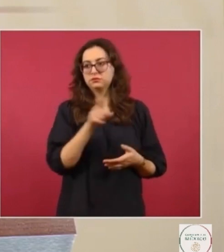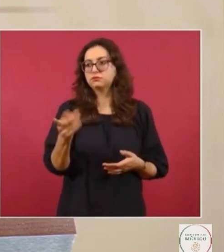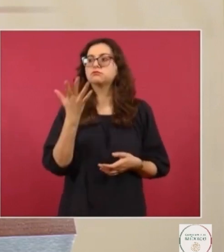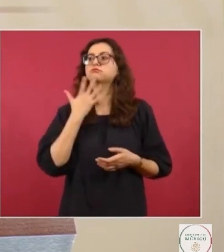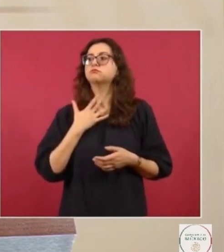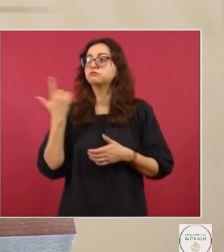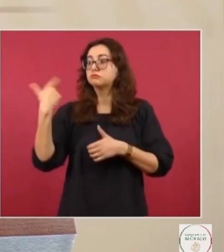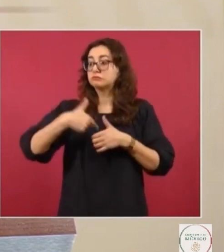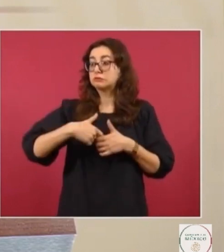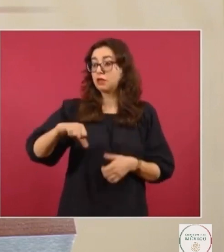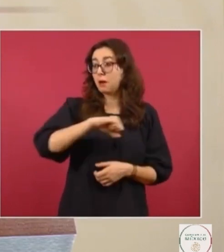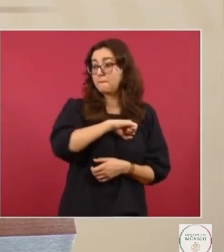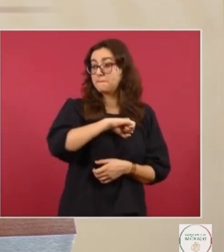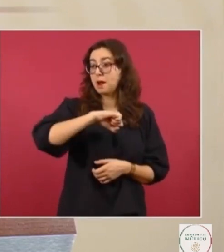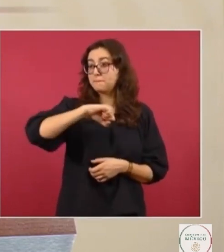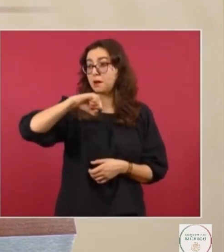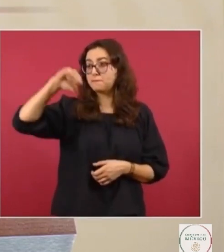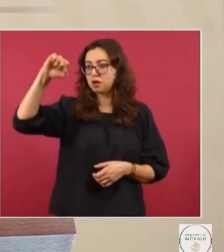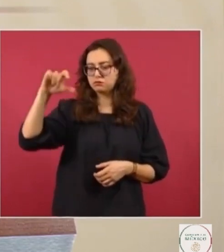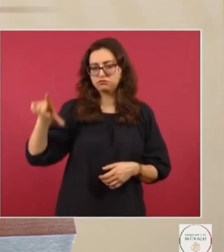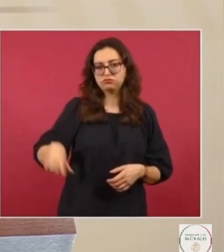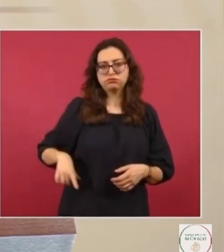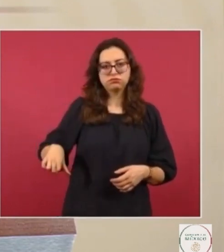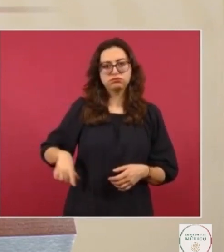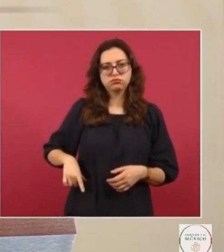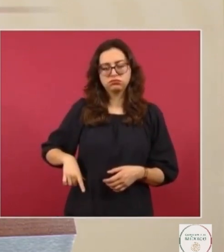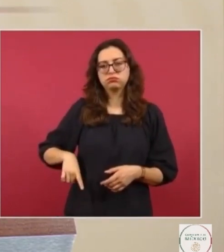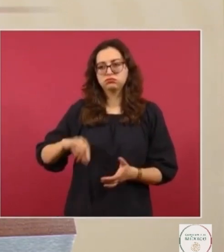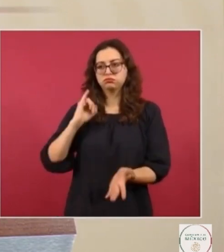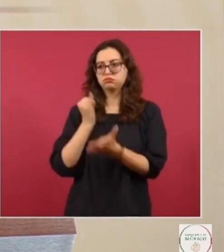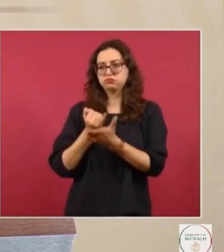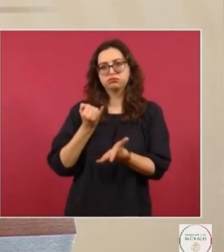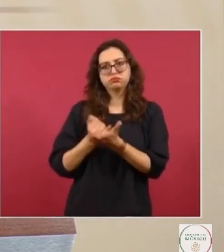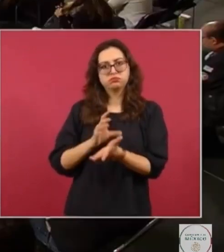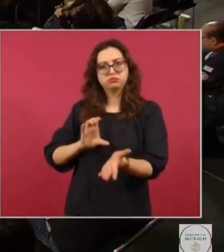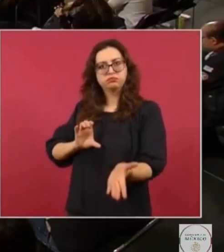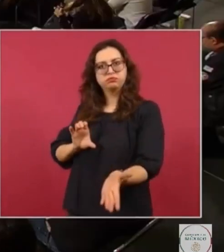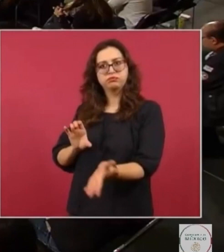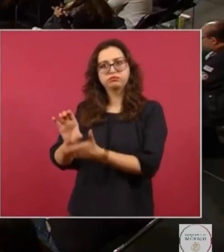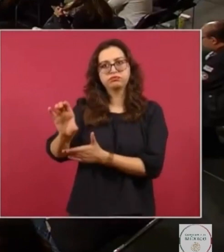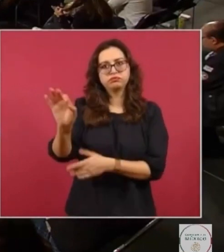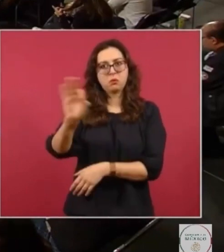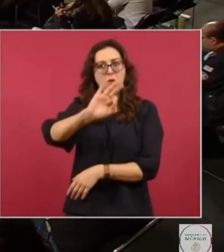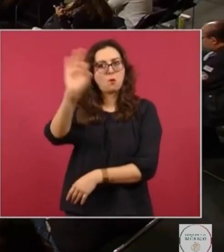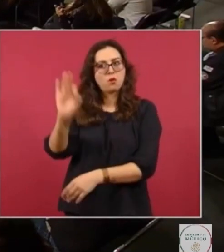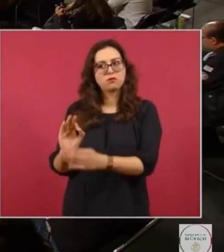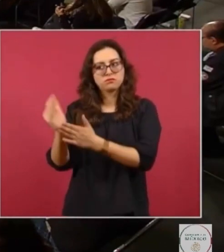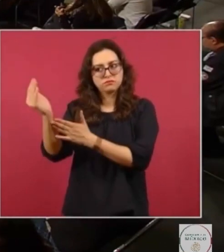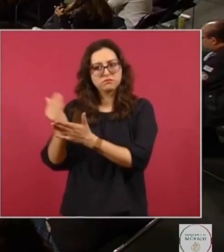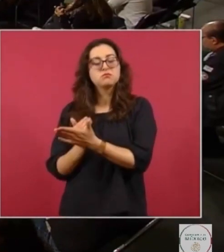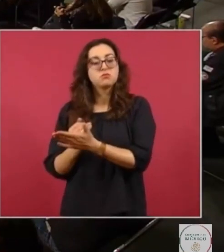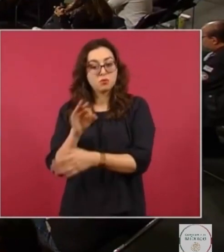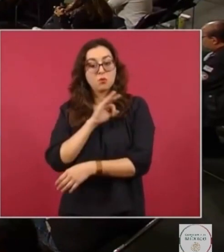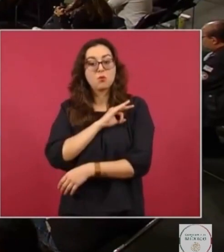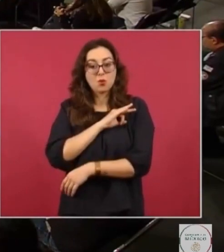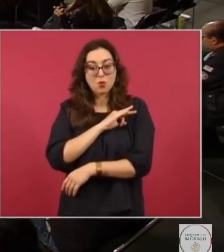desde 2014. Entonces ahora está en